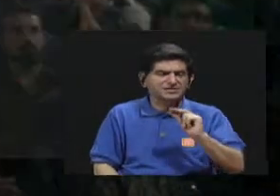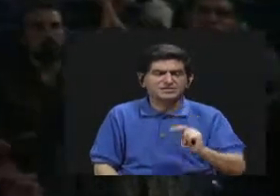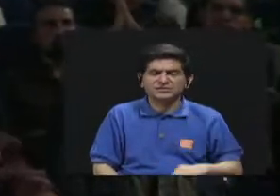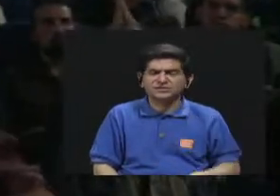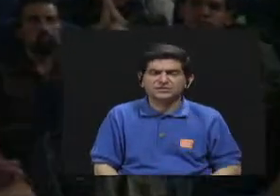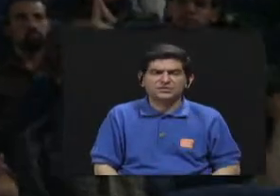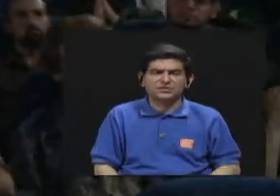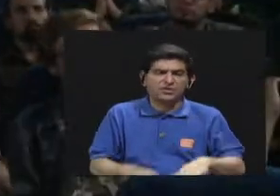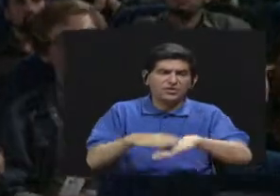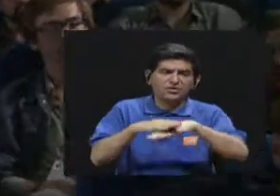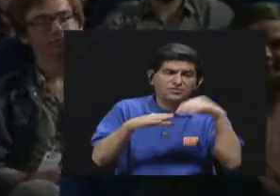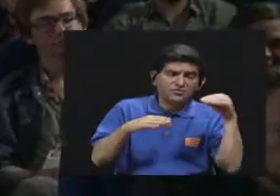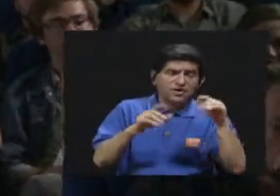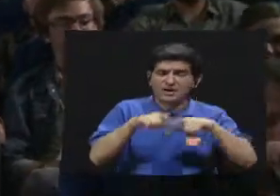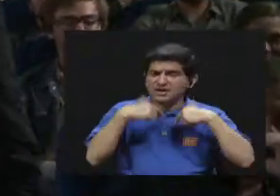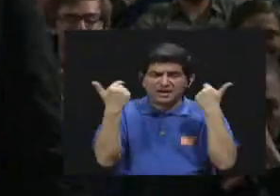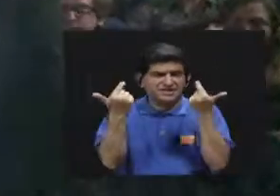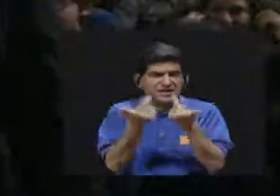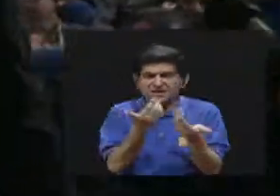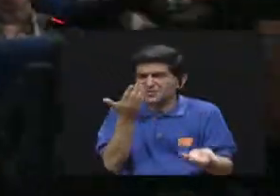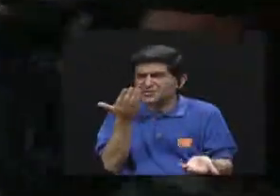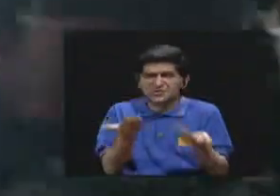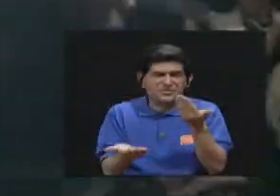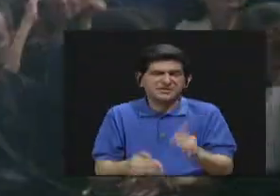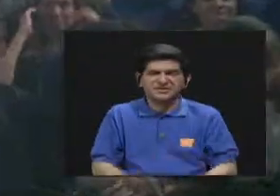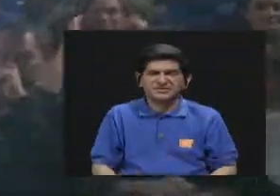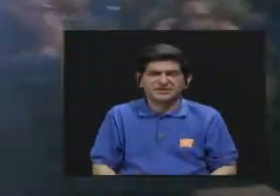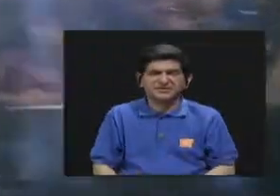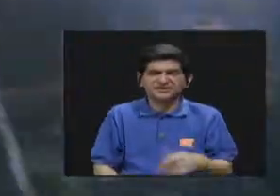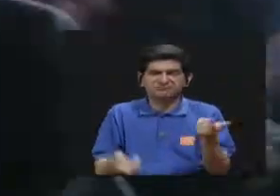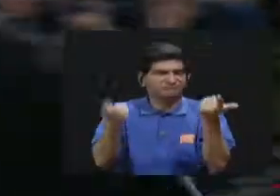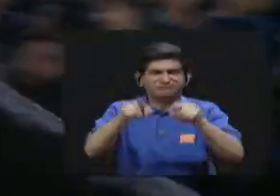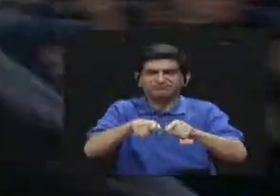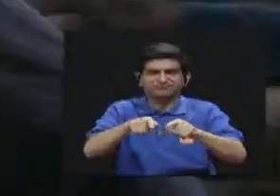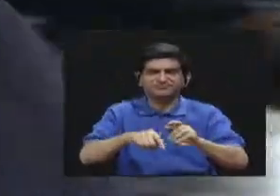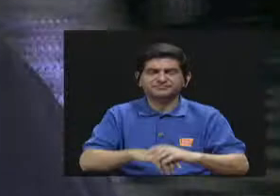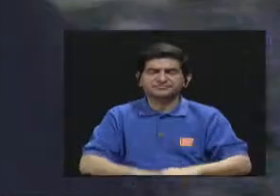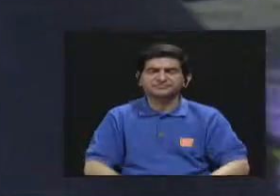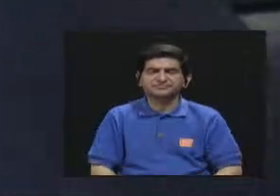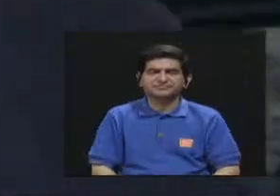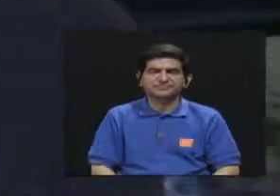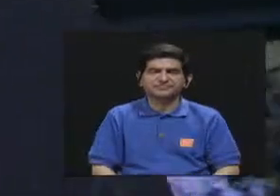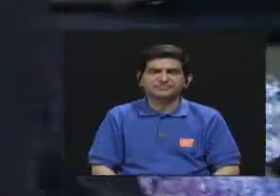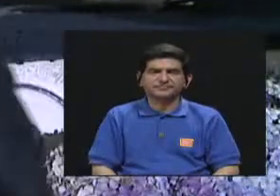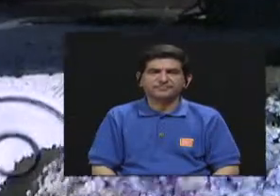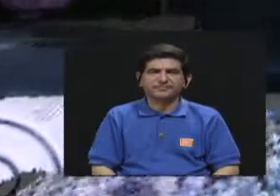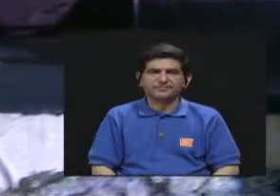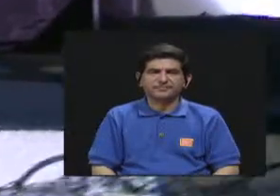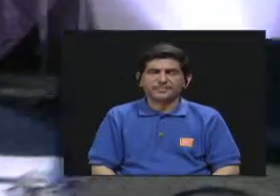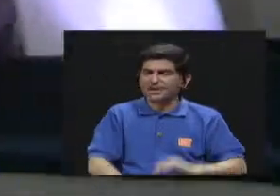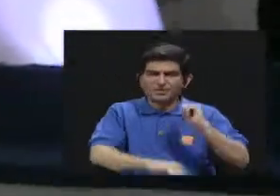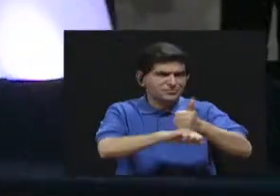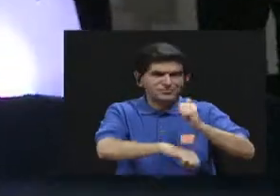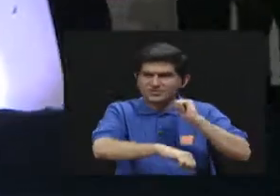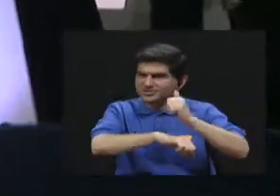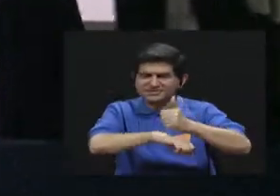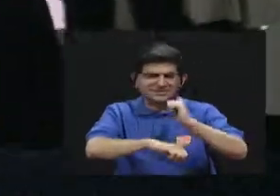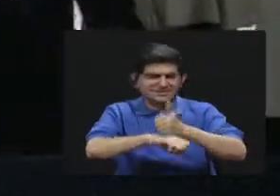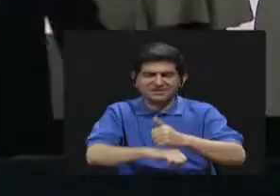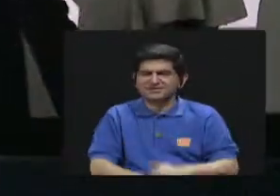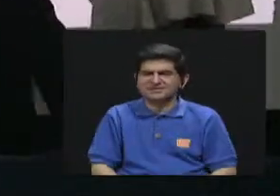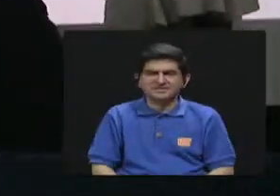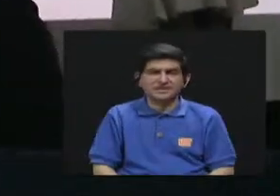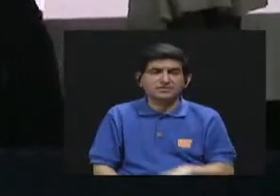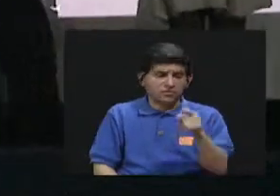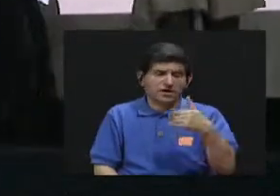ellos todavía no se ha dado. Sí, no se ha establecido, no se ha puesto más en práctica. Sí, ellos